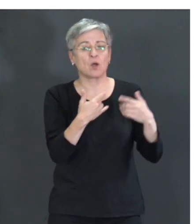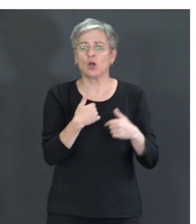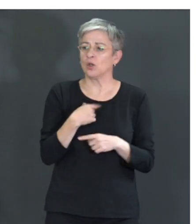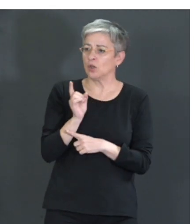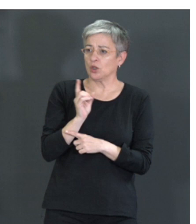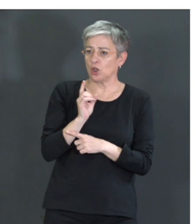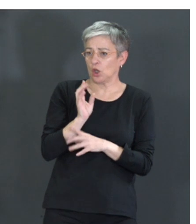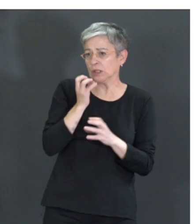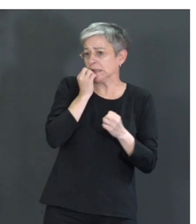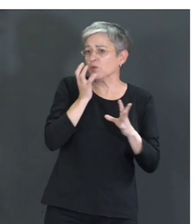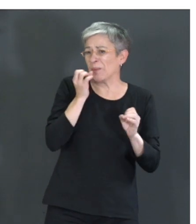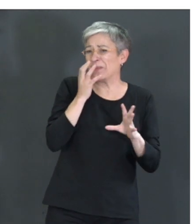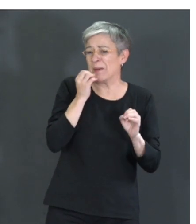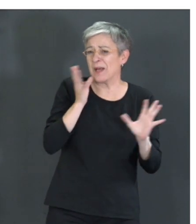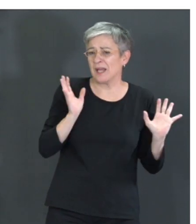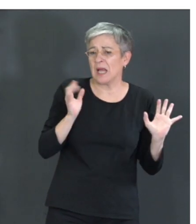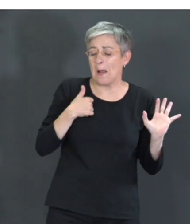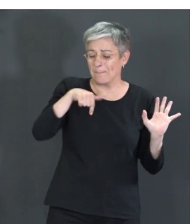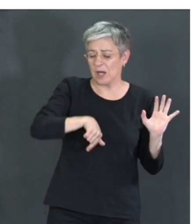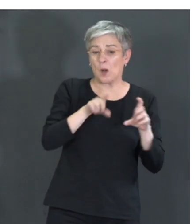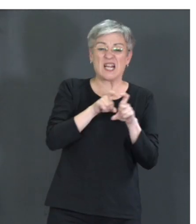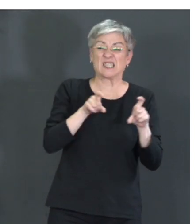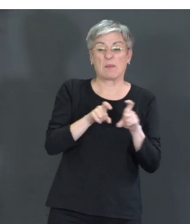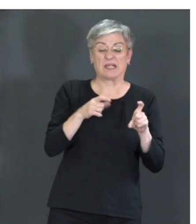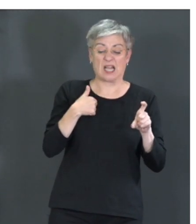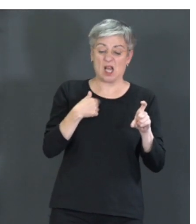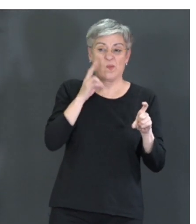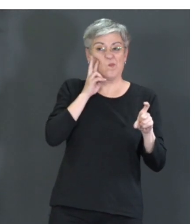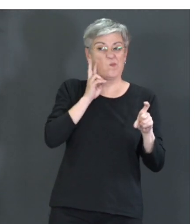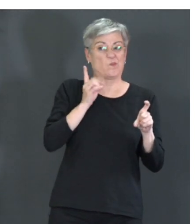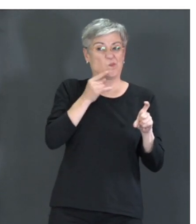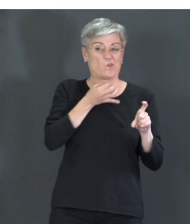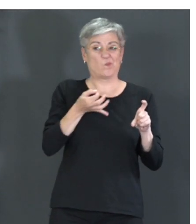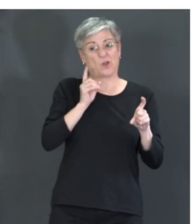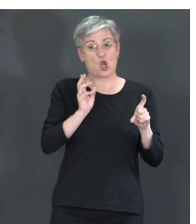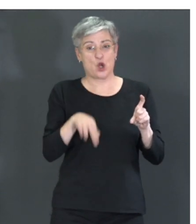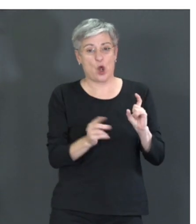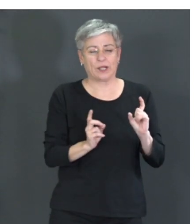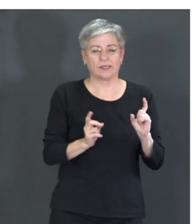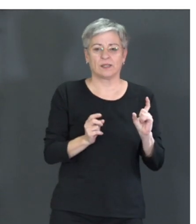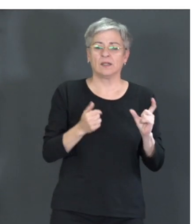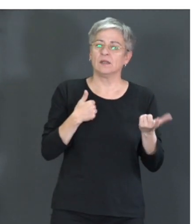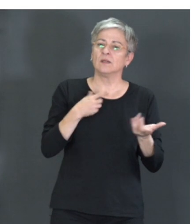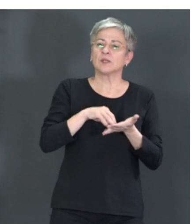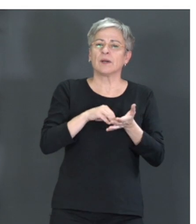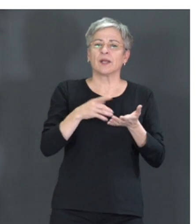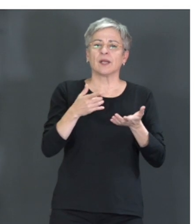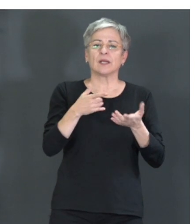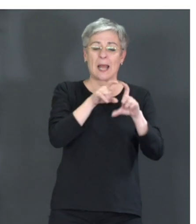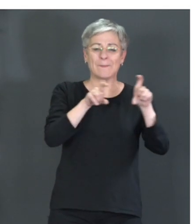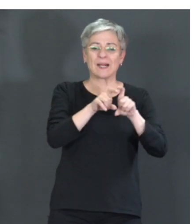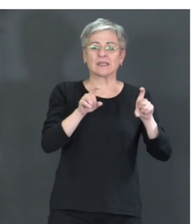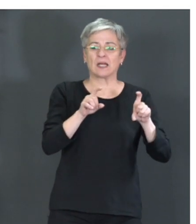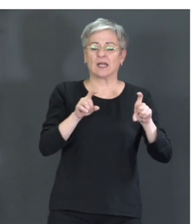no, si a nosotros nos parece muy bien, pero en esta empresa yo no lo veo, ¿no? Entonces, a veces ven dificultades donde